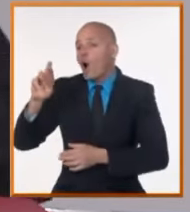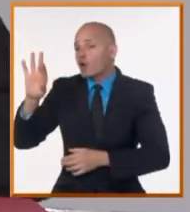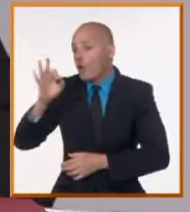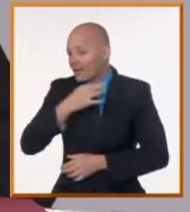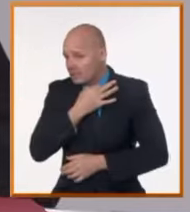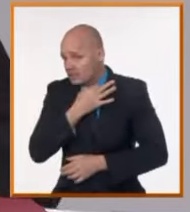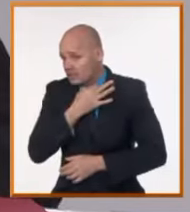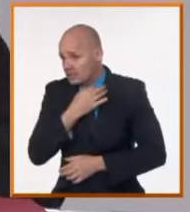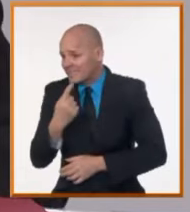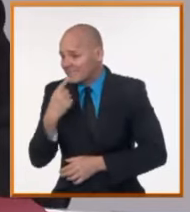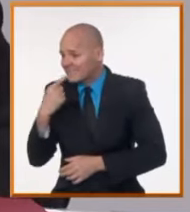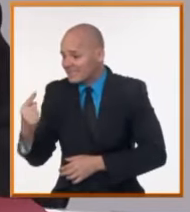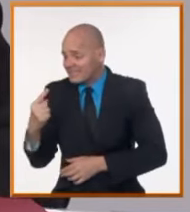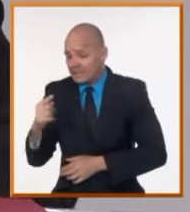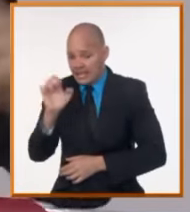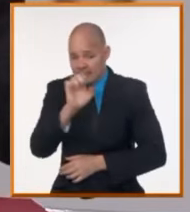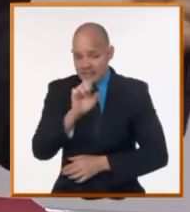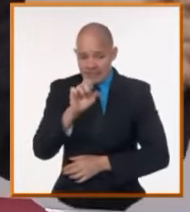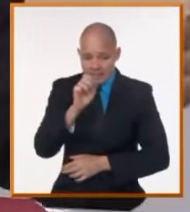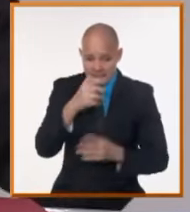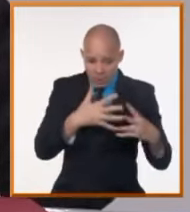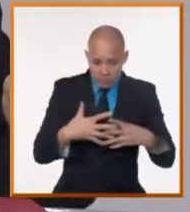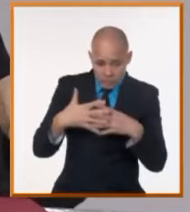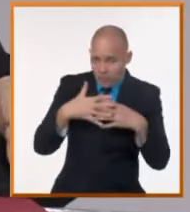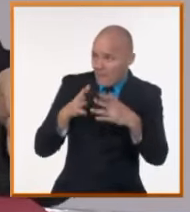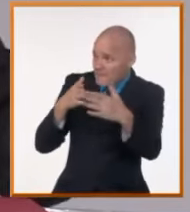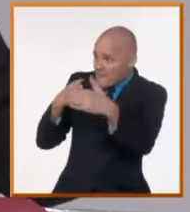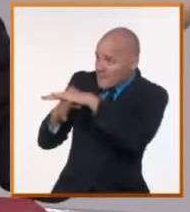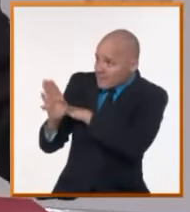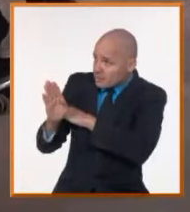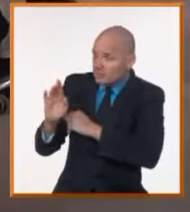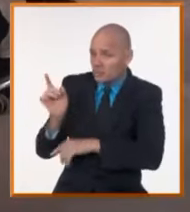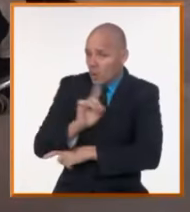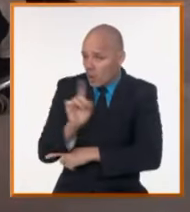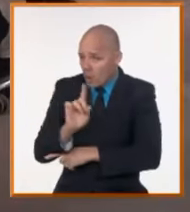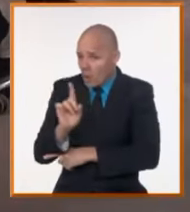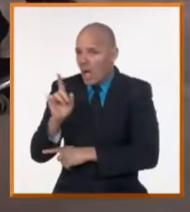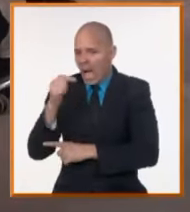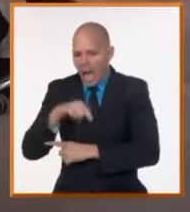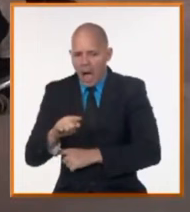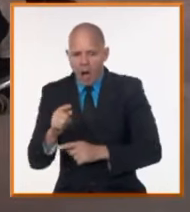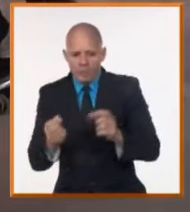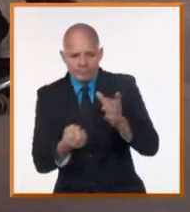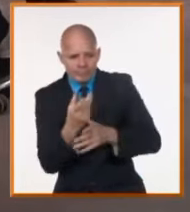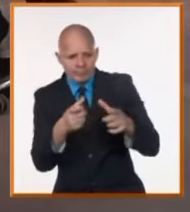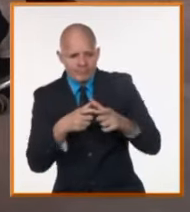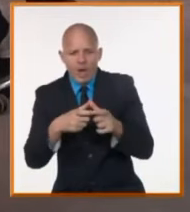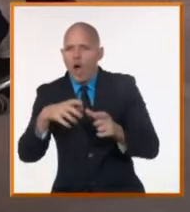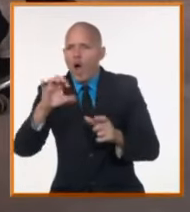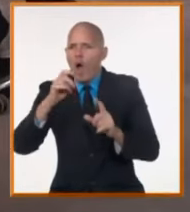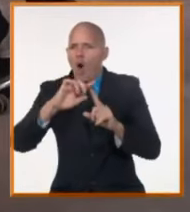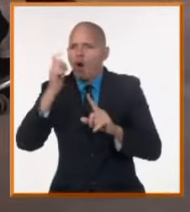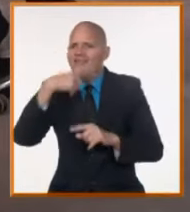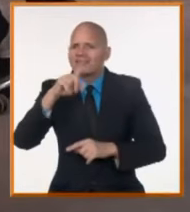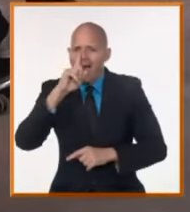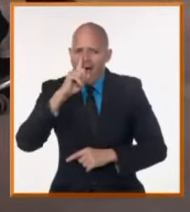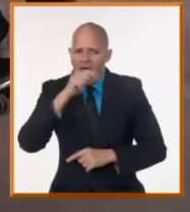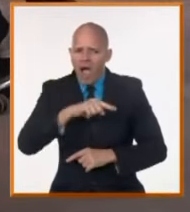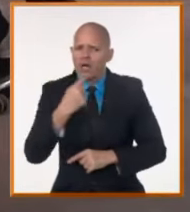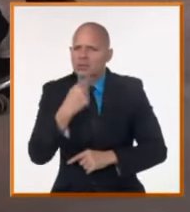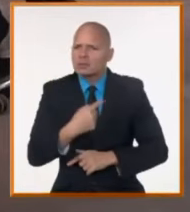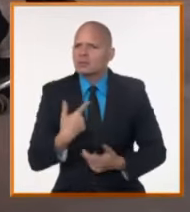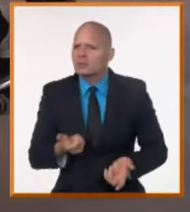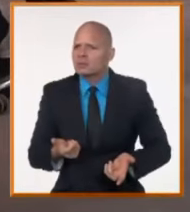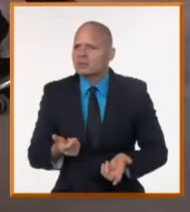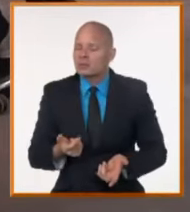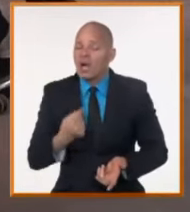parecido en Asia. Por tanto, ya dominan Asia, Europa, el hemisferio occidental. Son los dueños del mundo. Estaban predestinados